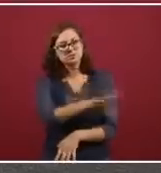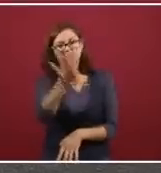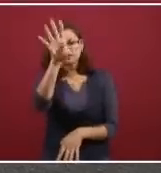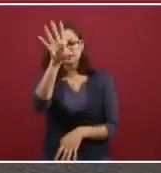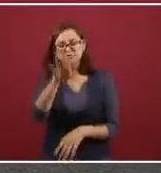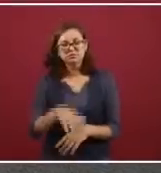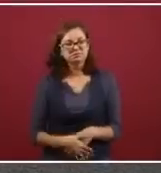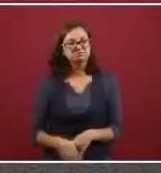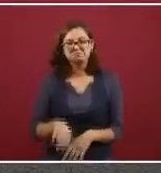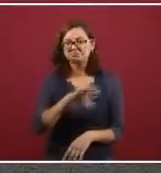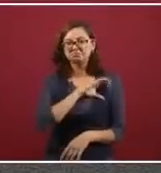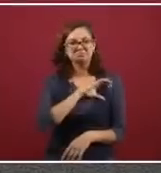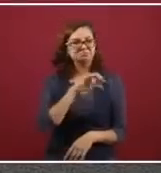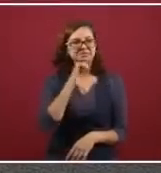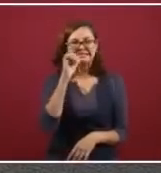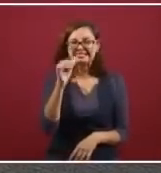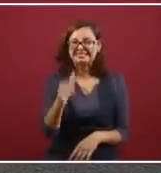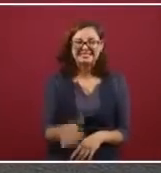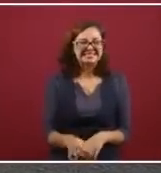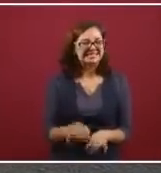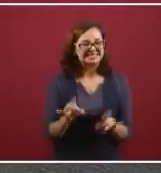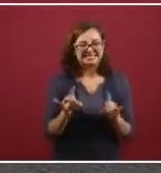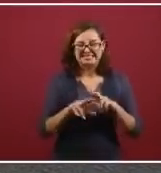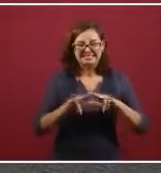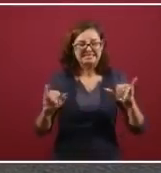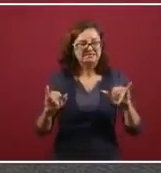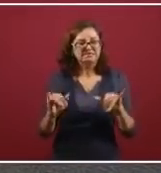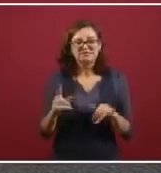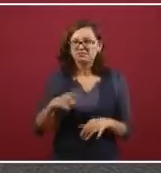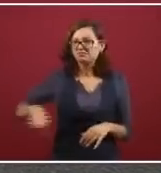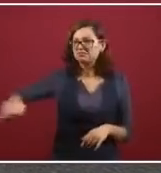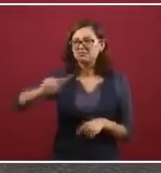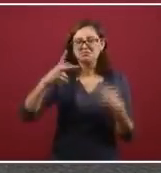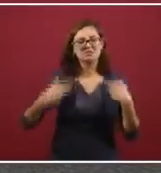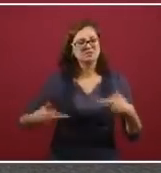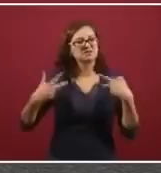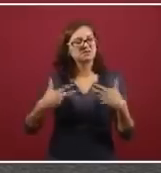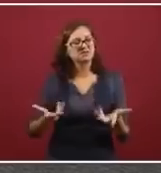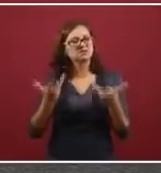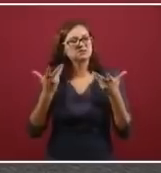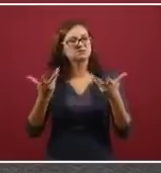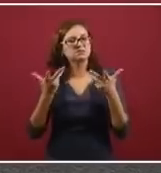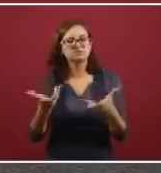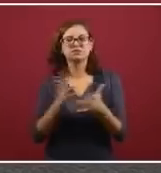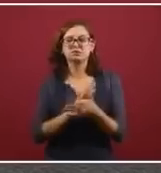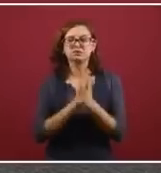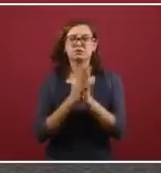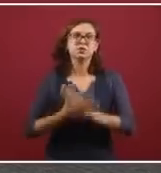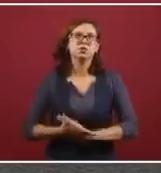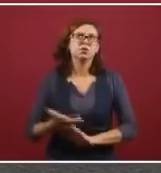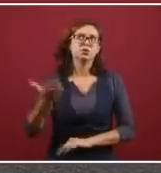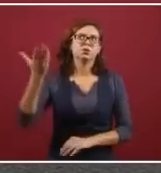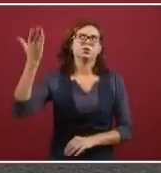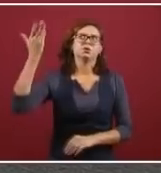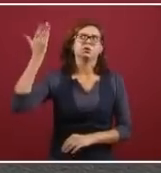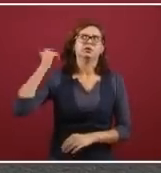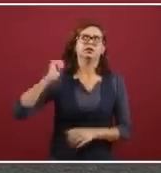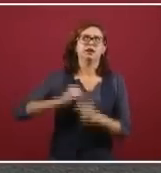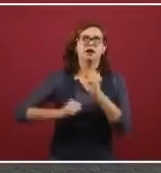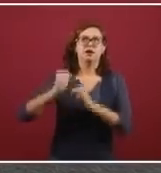y la gente quería el cambio. Estamos hablando de mediados